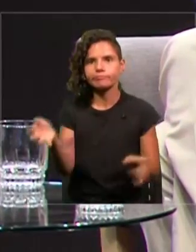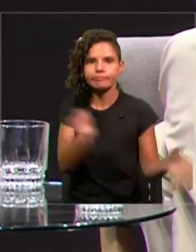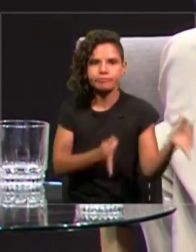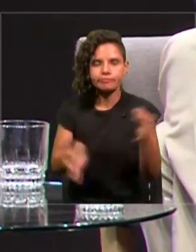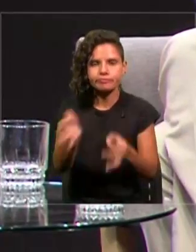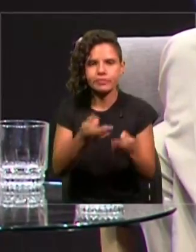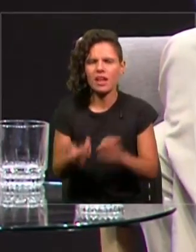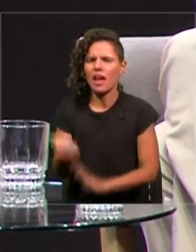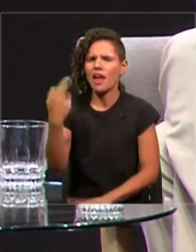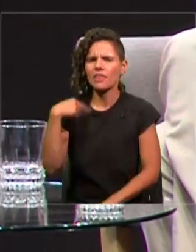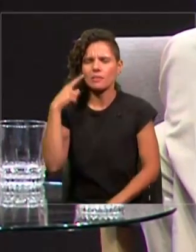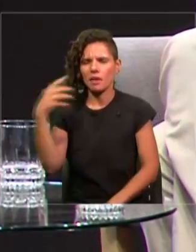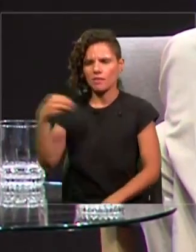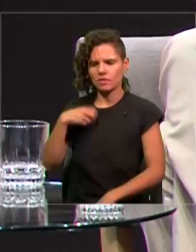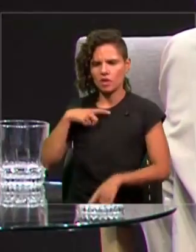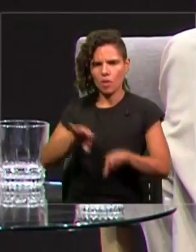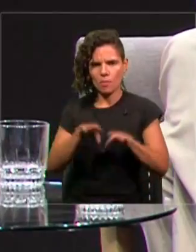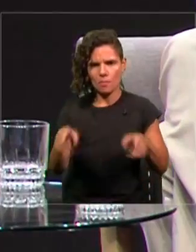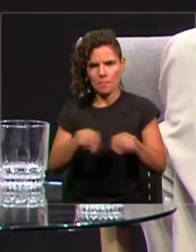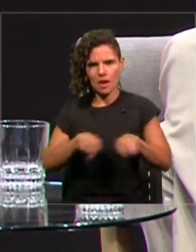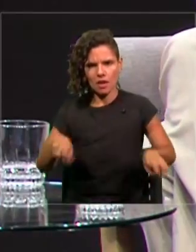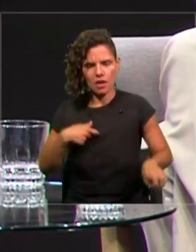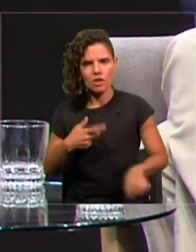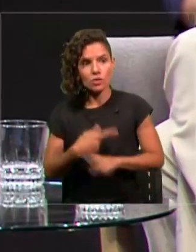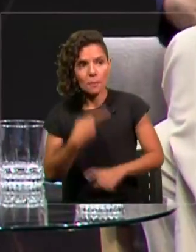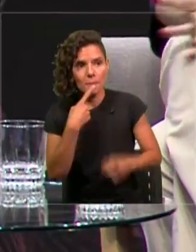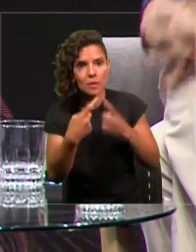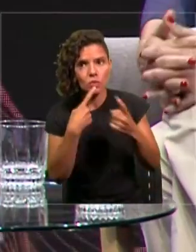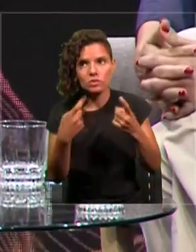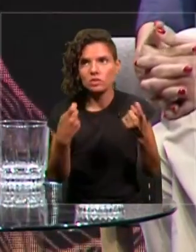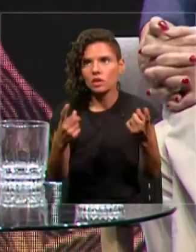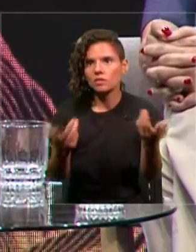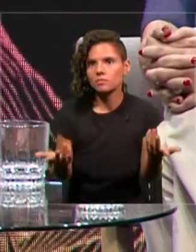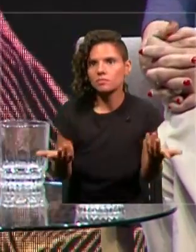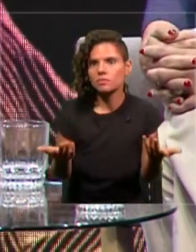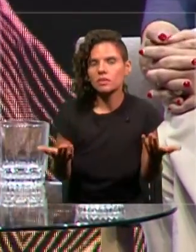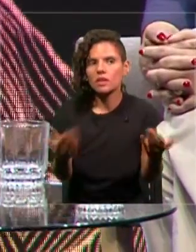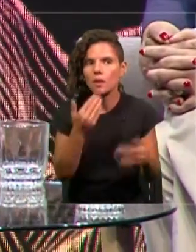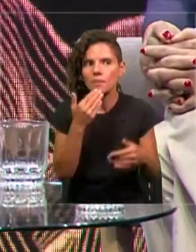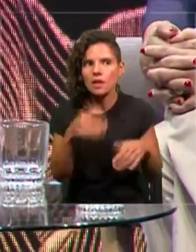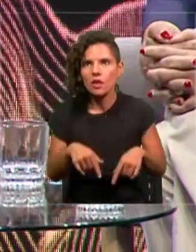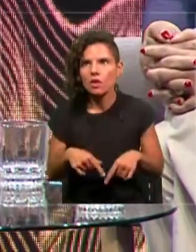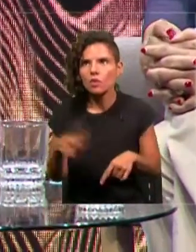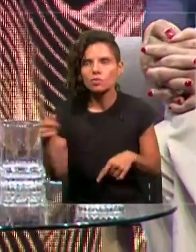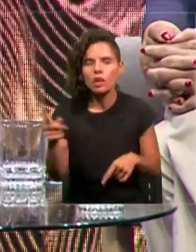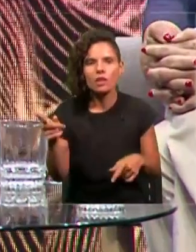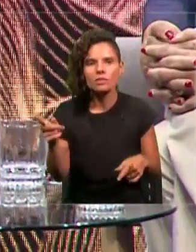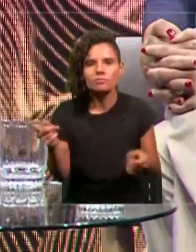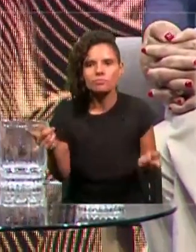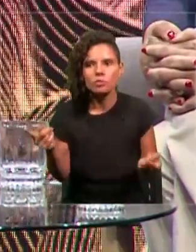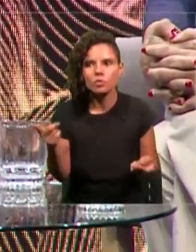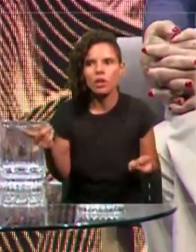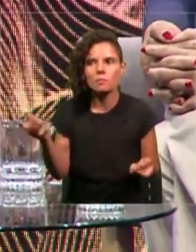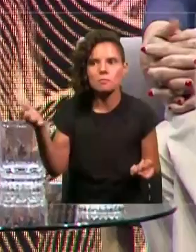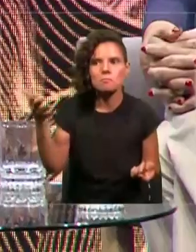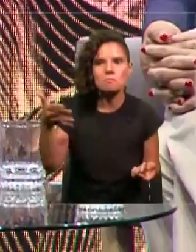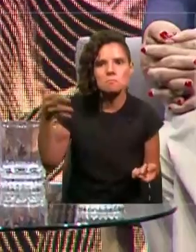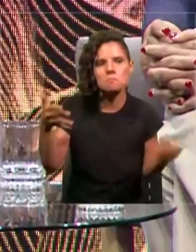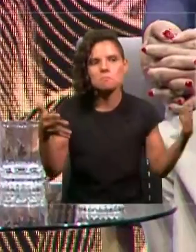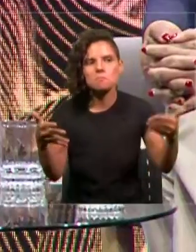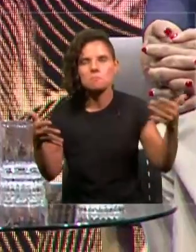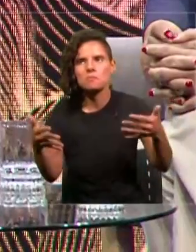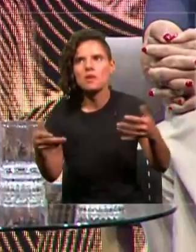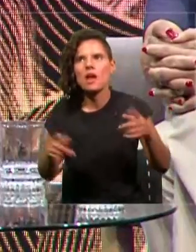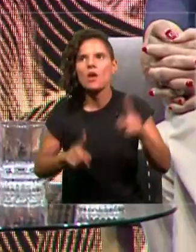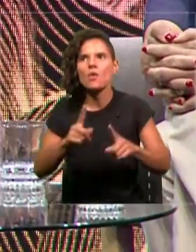panel, pregunté a algunas personas y también ahora, mientras estaba produciéndose la exposición de ustedes cuatro, hay varias